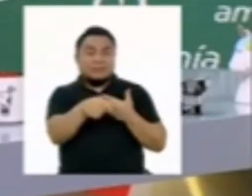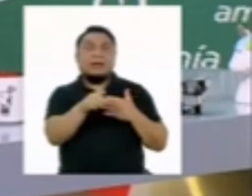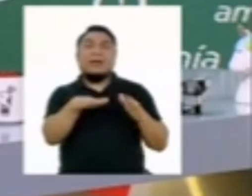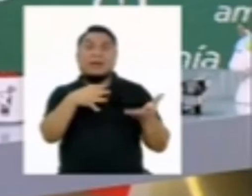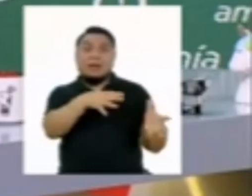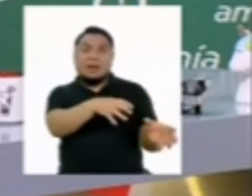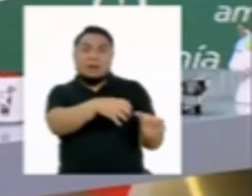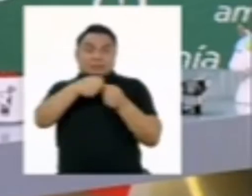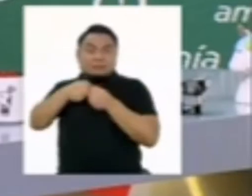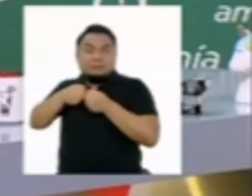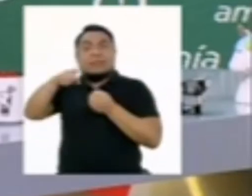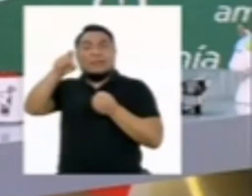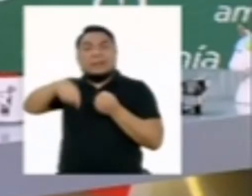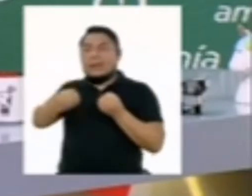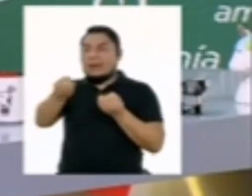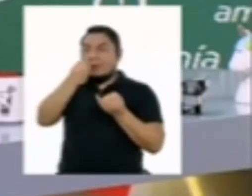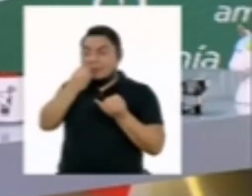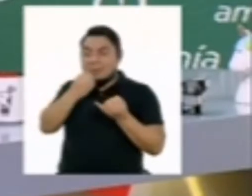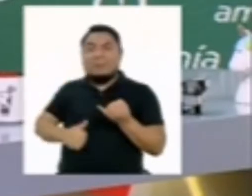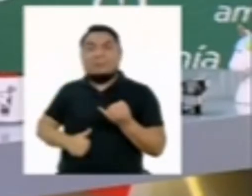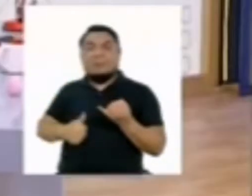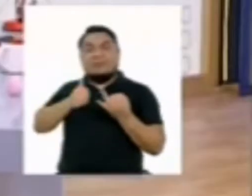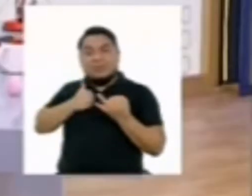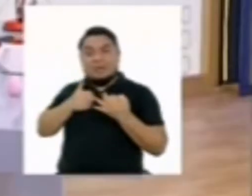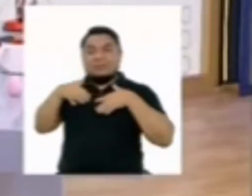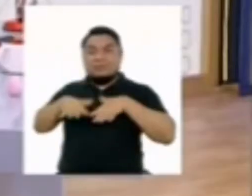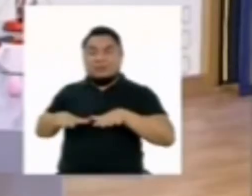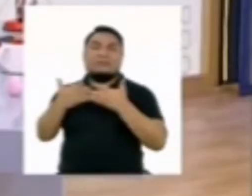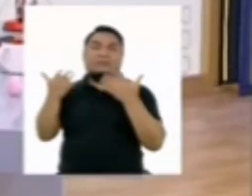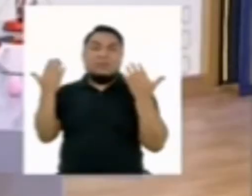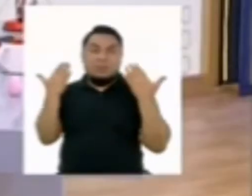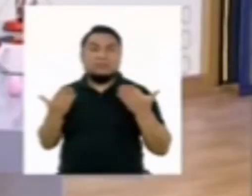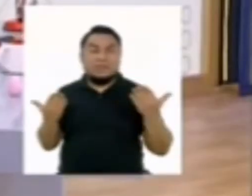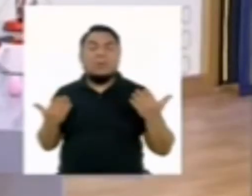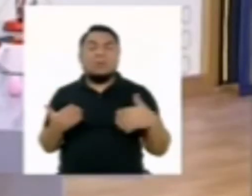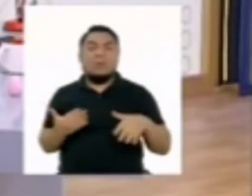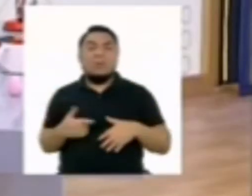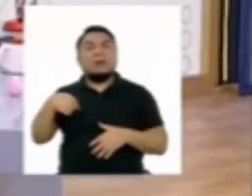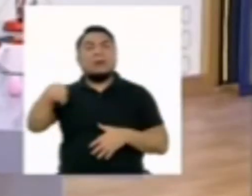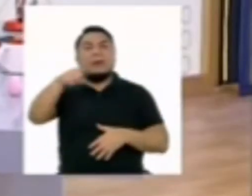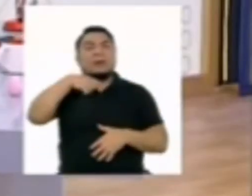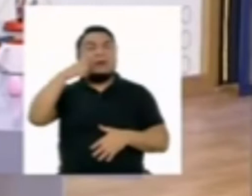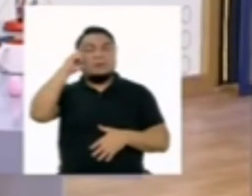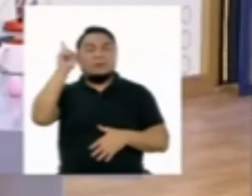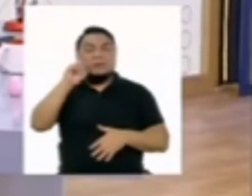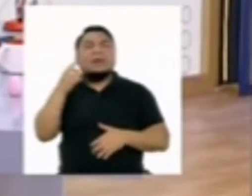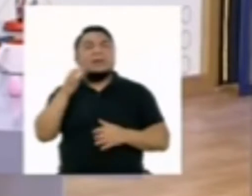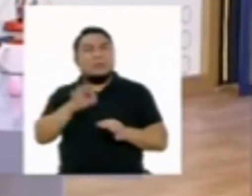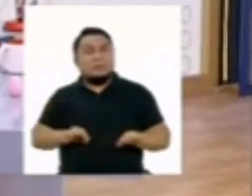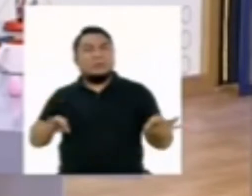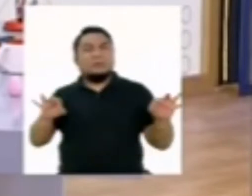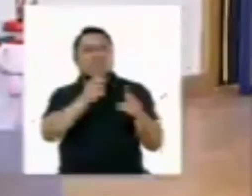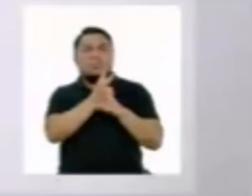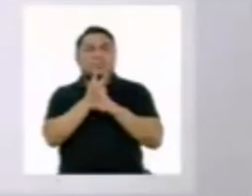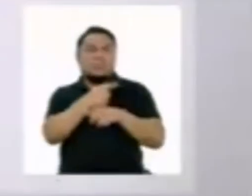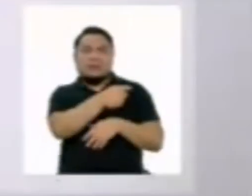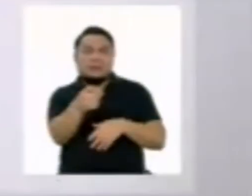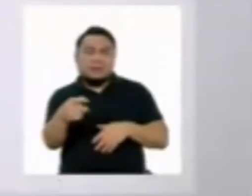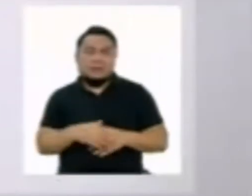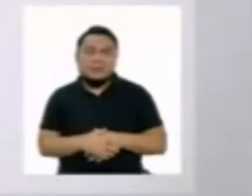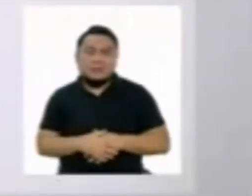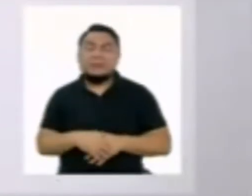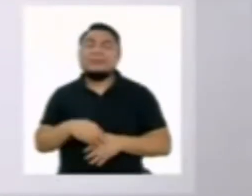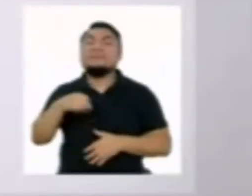ella obtenemos lo que necesitamos para vivir. Muchas veces no pensamos en lo importante que es su cuidado.